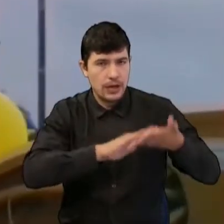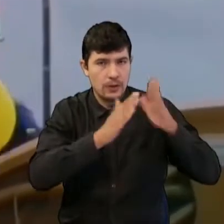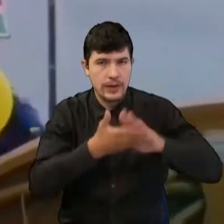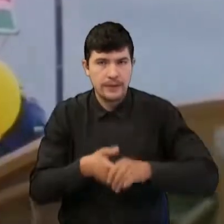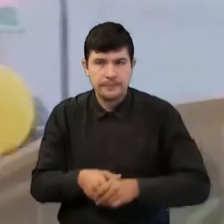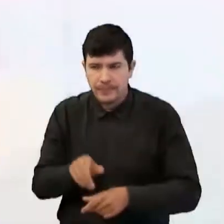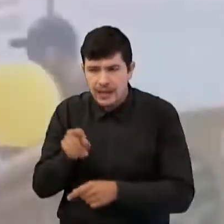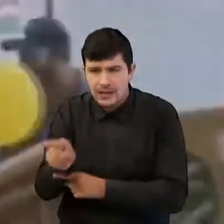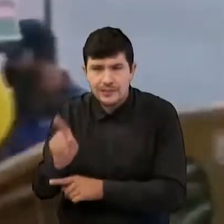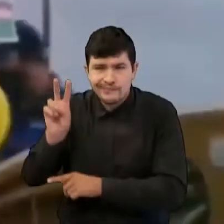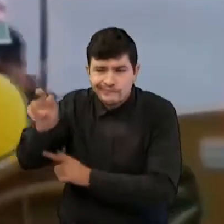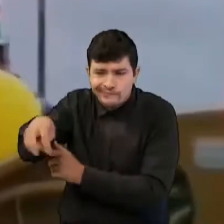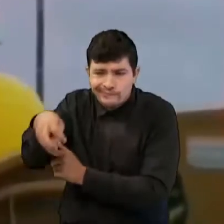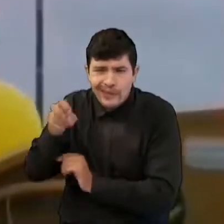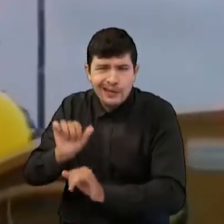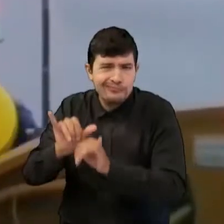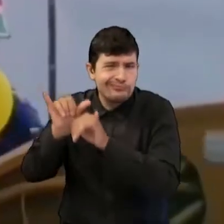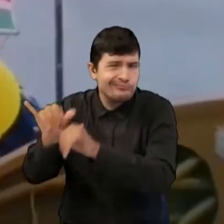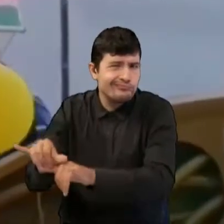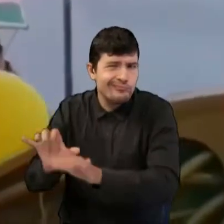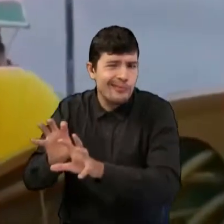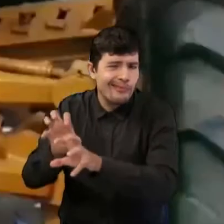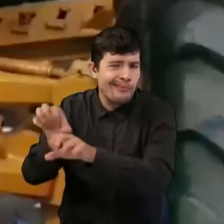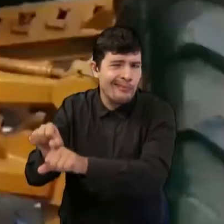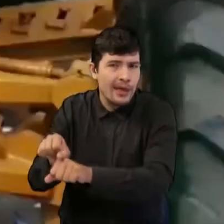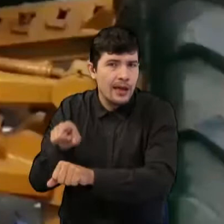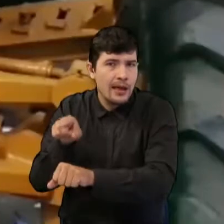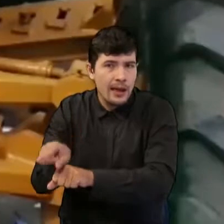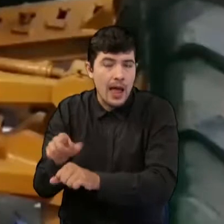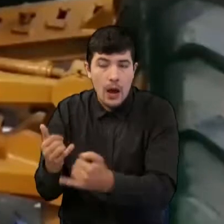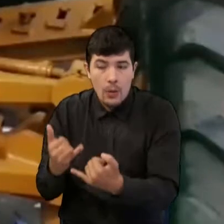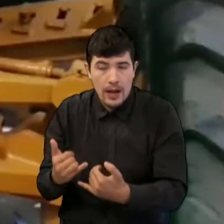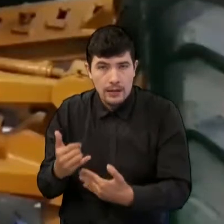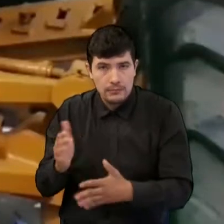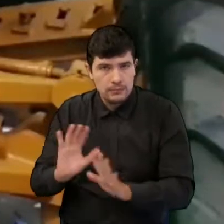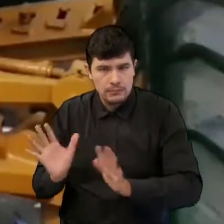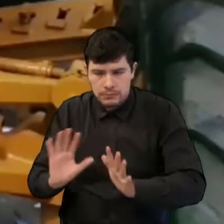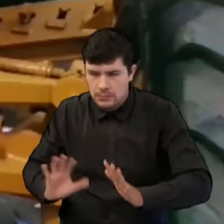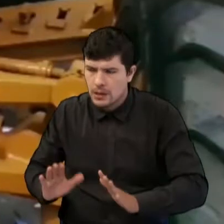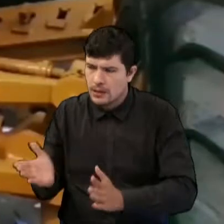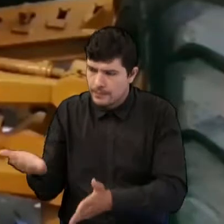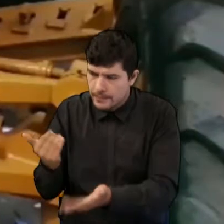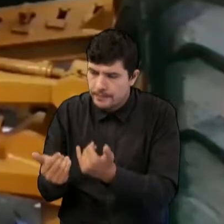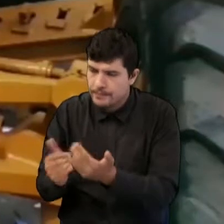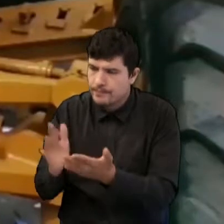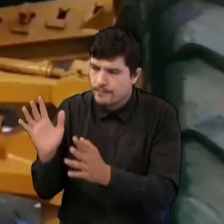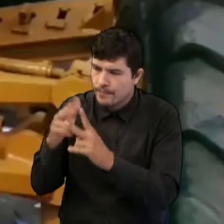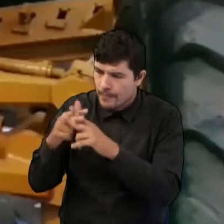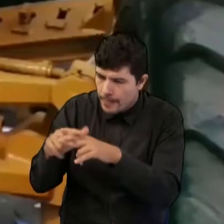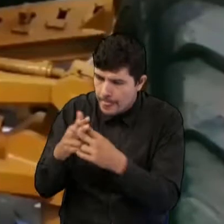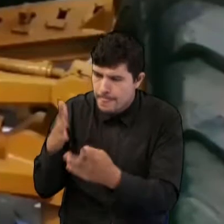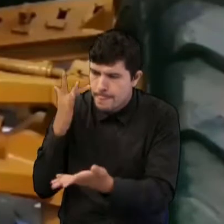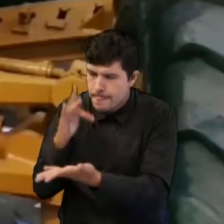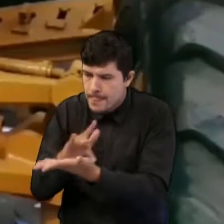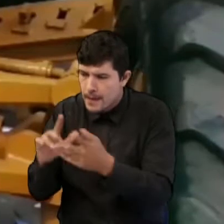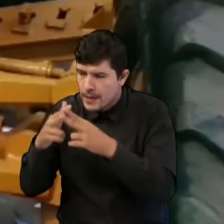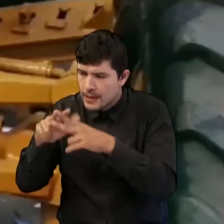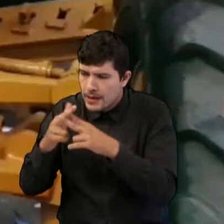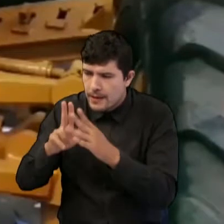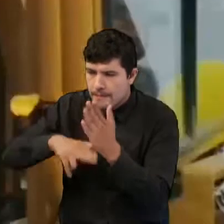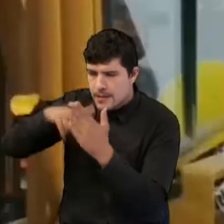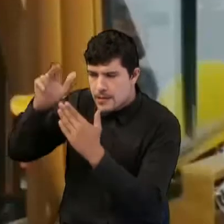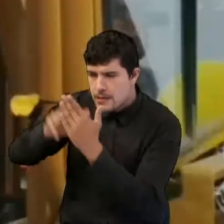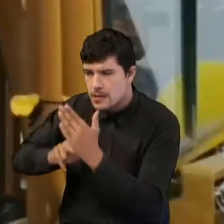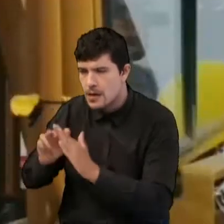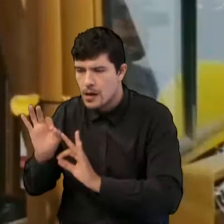por diversas razones se encuentra en desuso comenzó a ser rescatado y entregado para su restauración mantenimiento mecánico y de pintura